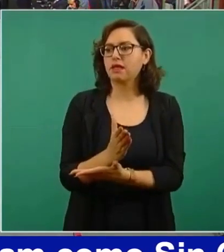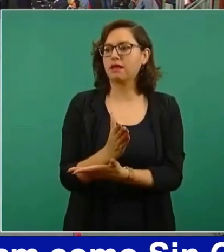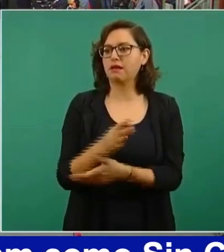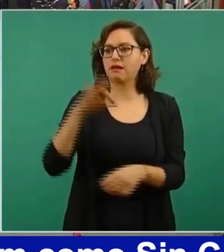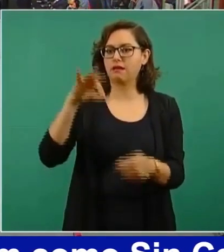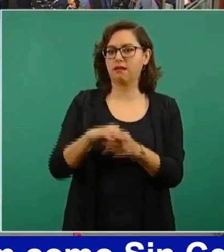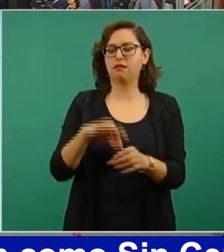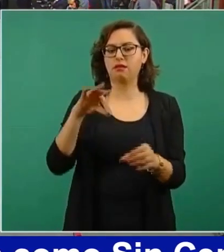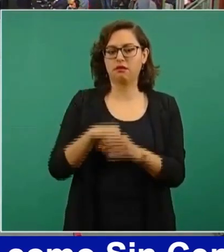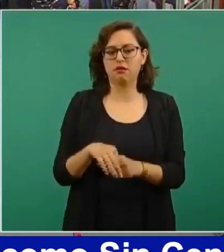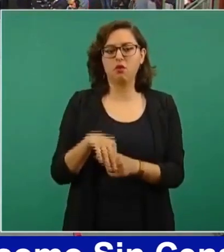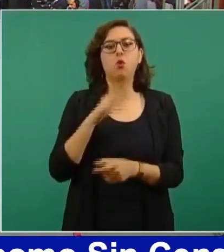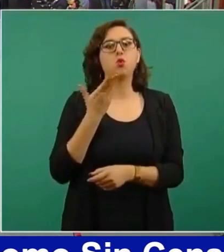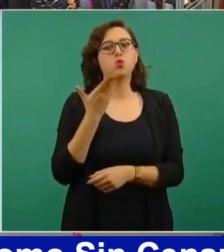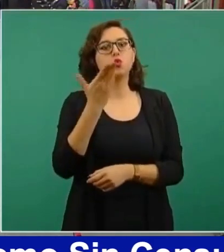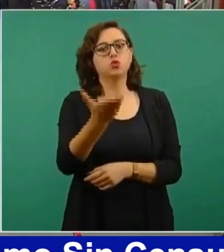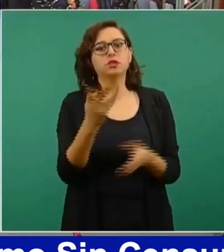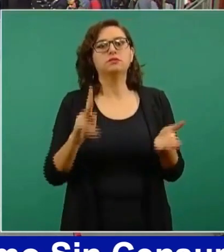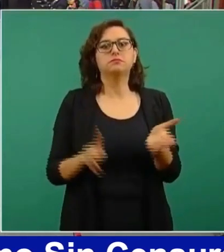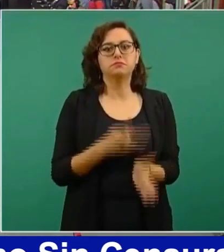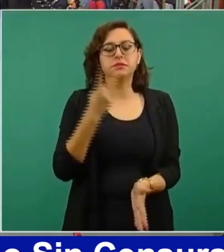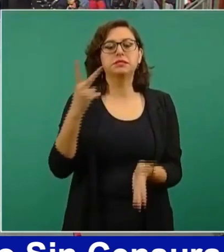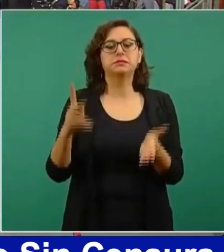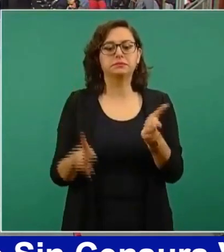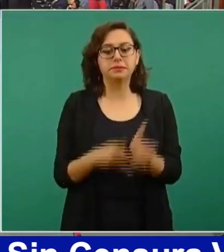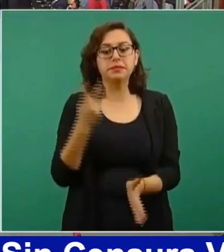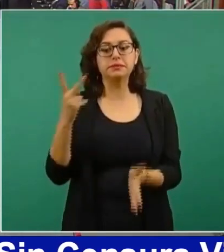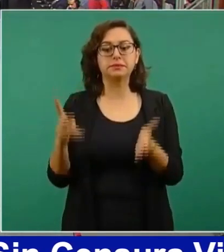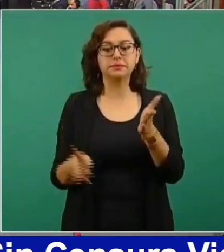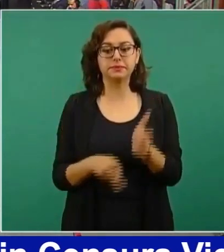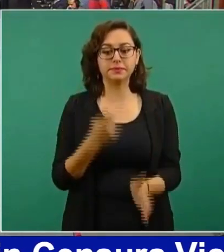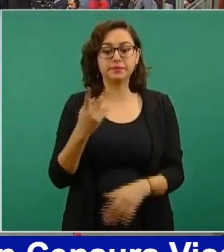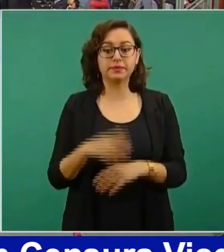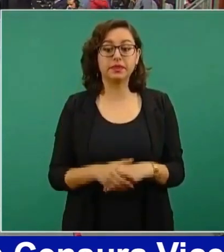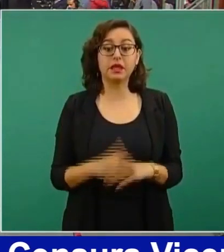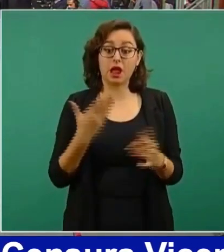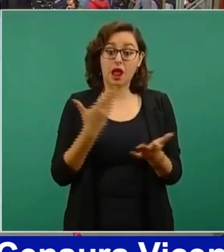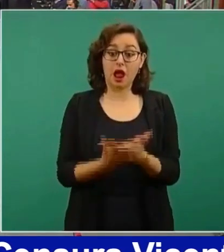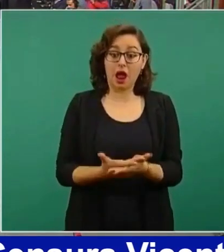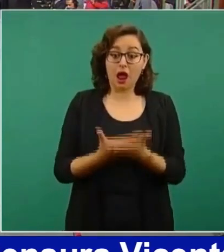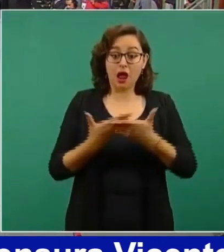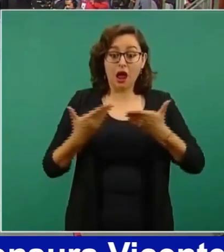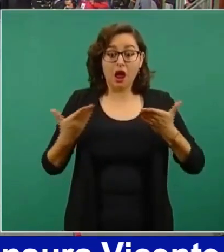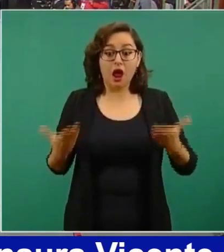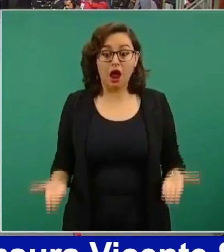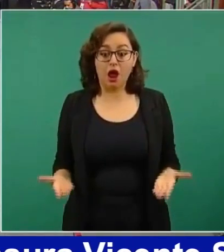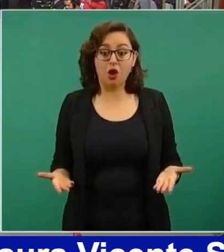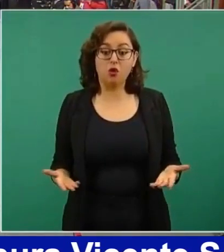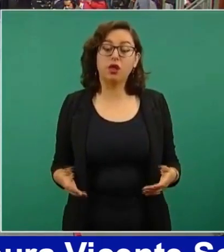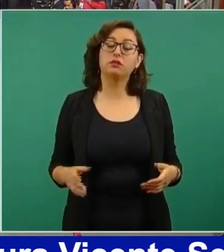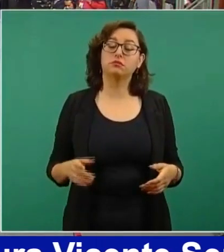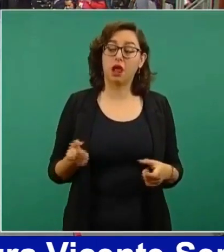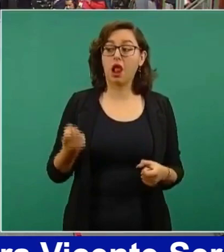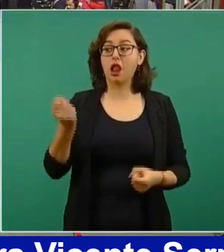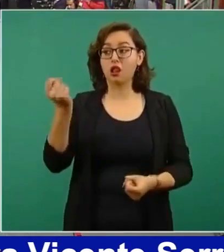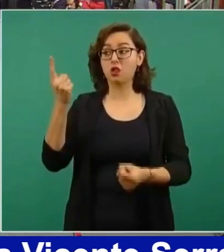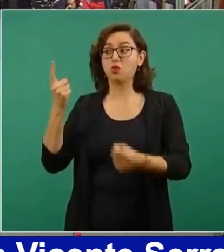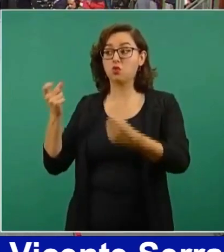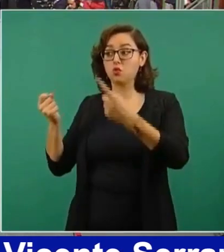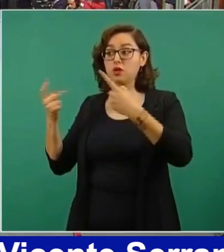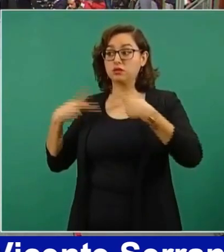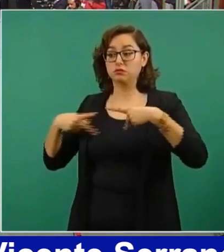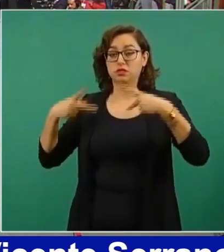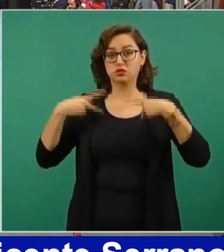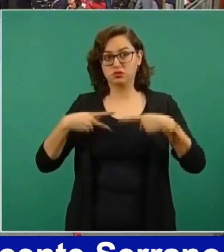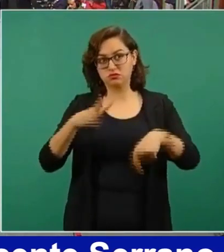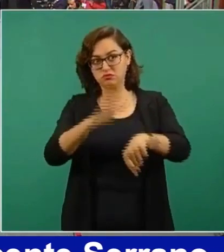de manera reiterada. Y hay quienes le están pidiendo a usted no se meta, presidente. ¿Qué